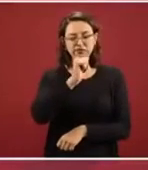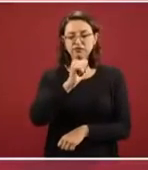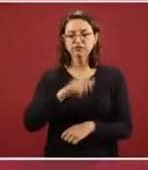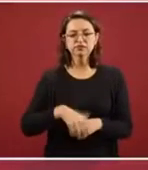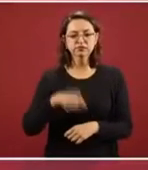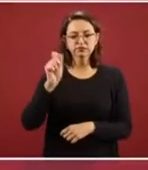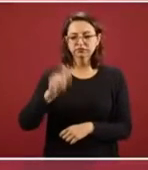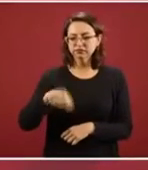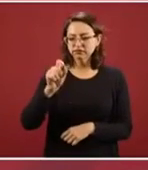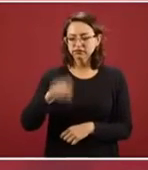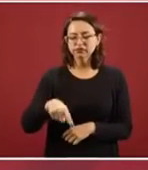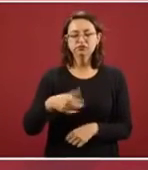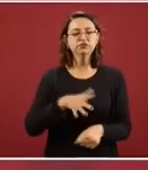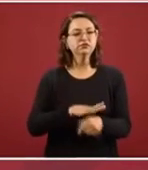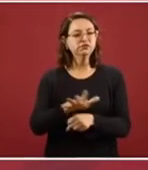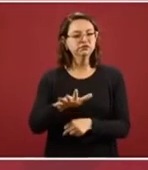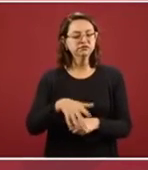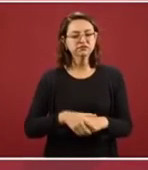es